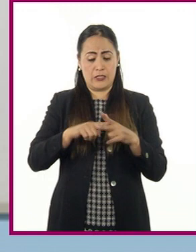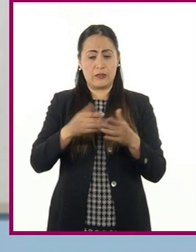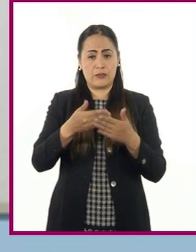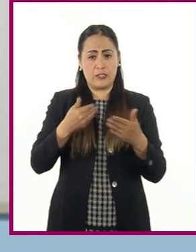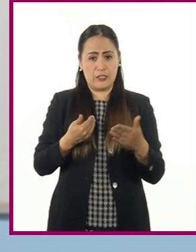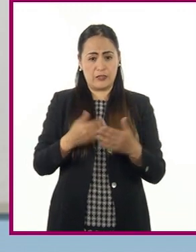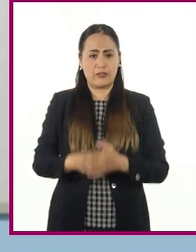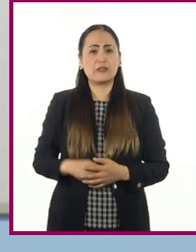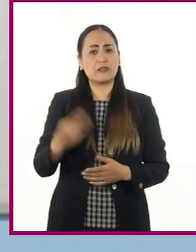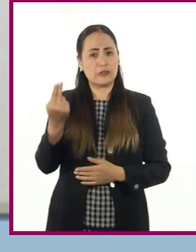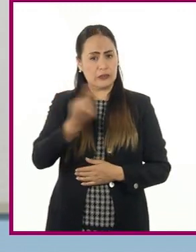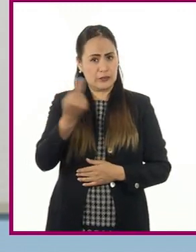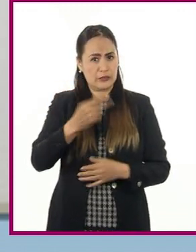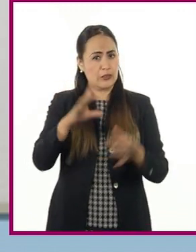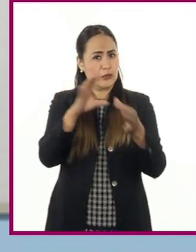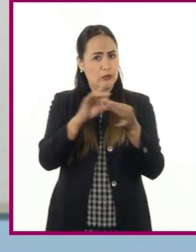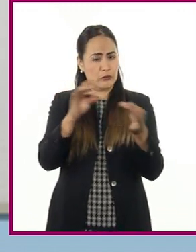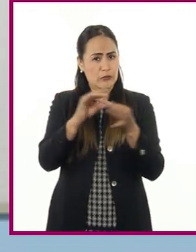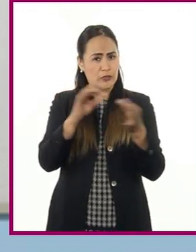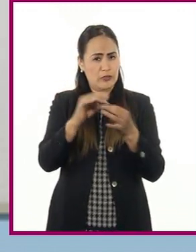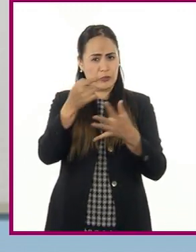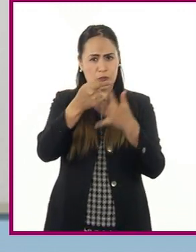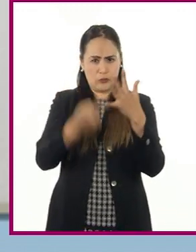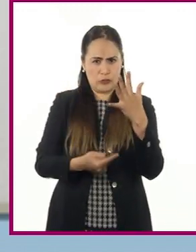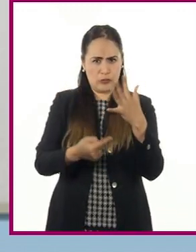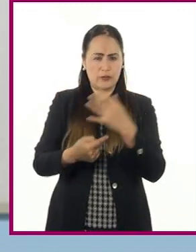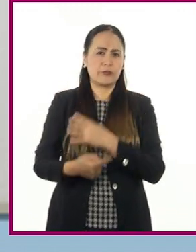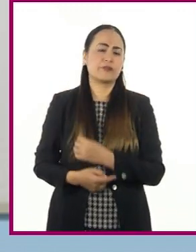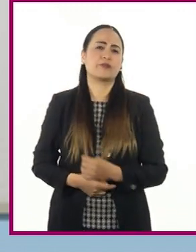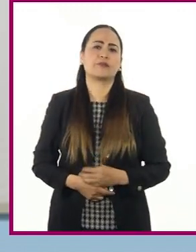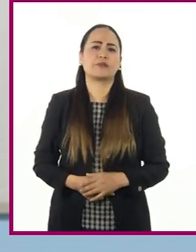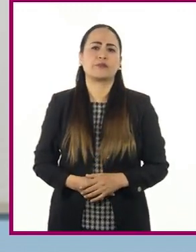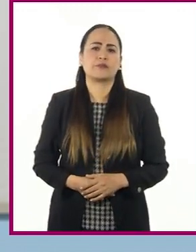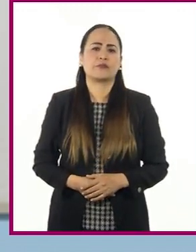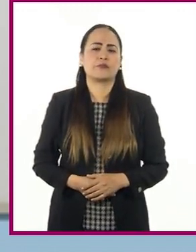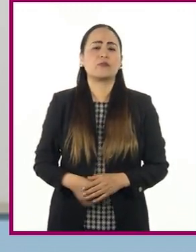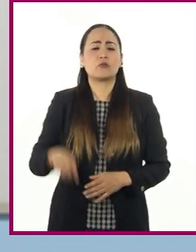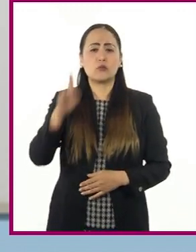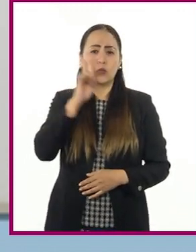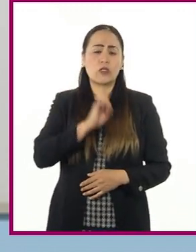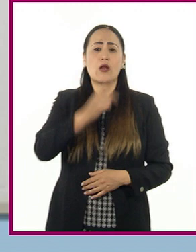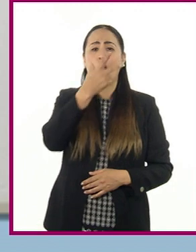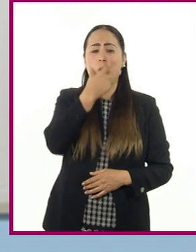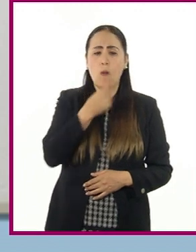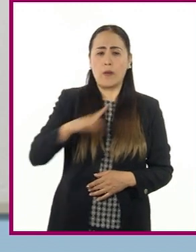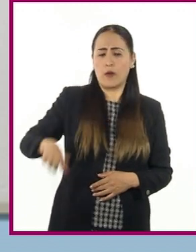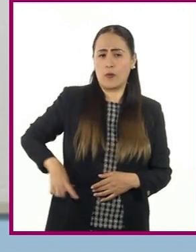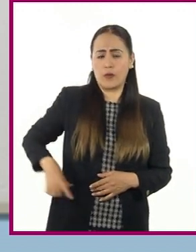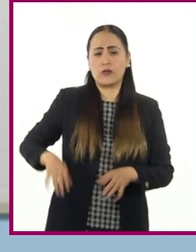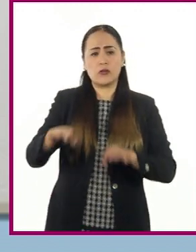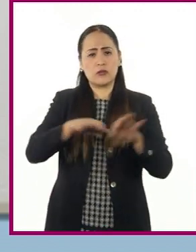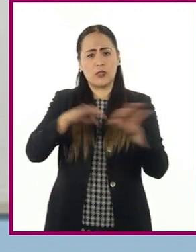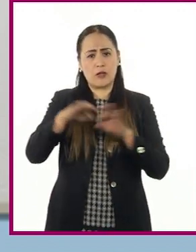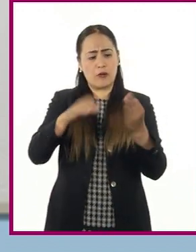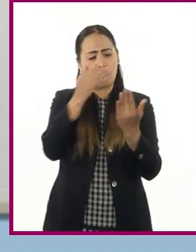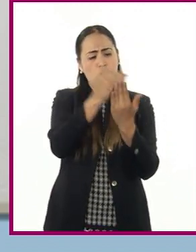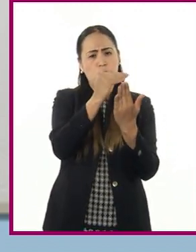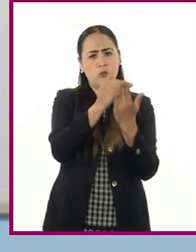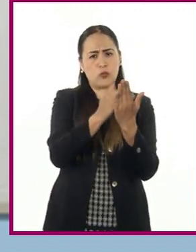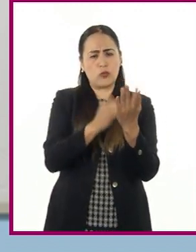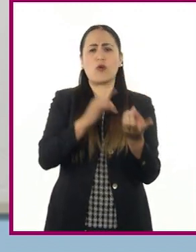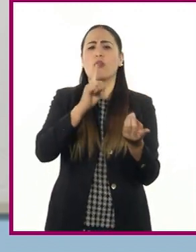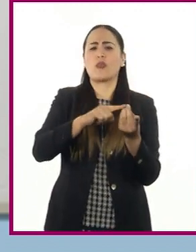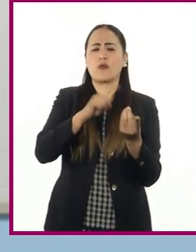iniciar, es necesario mencionar que los principios bajo los cuales se rigen las y los servidores públicos están establecidos